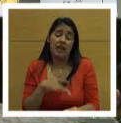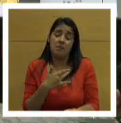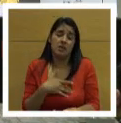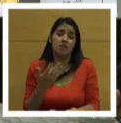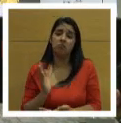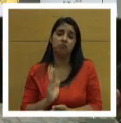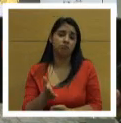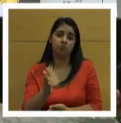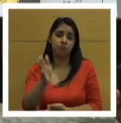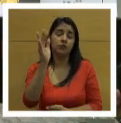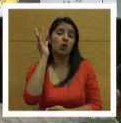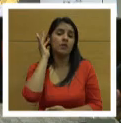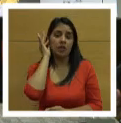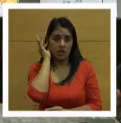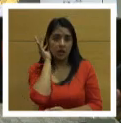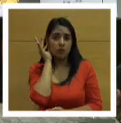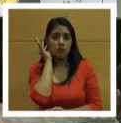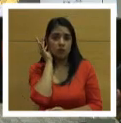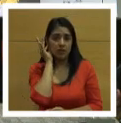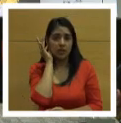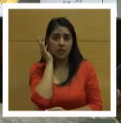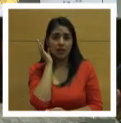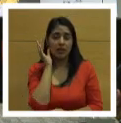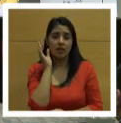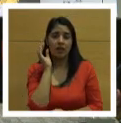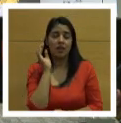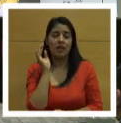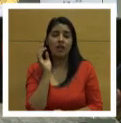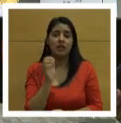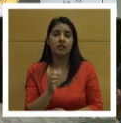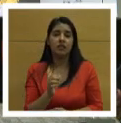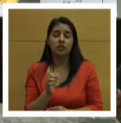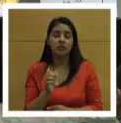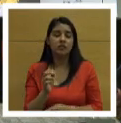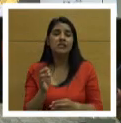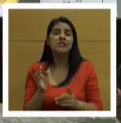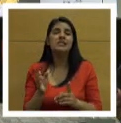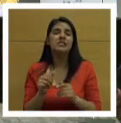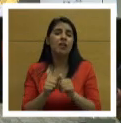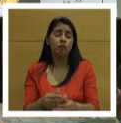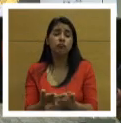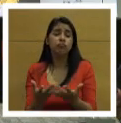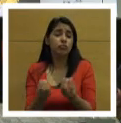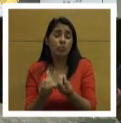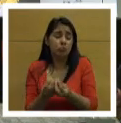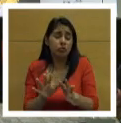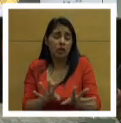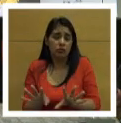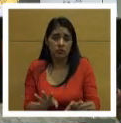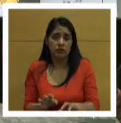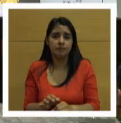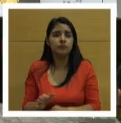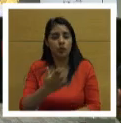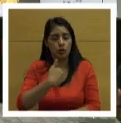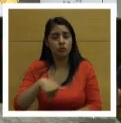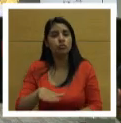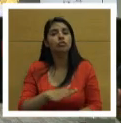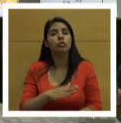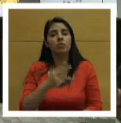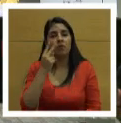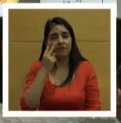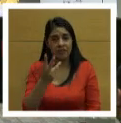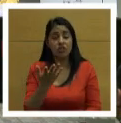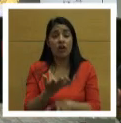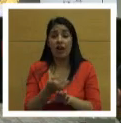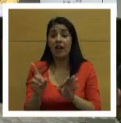mujer se le subyuguen en muchas cosas, porque si bien hemos visto nosotros que en la ley